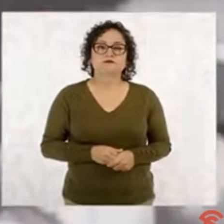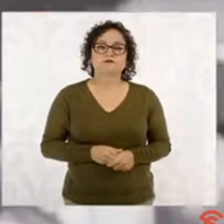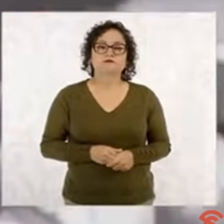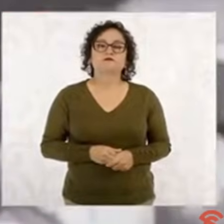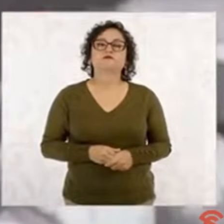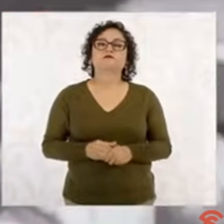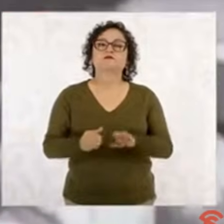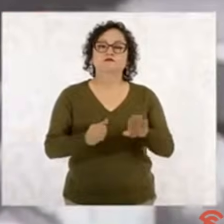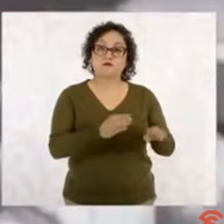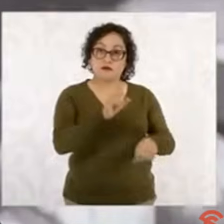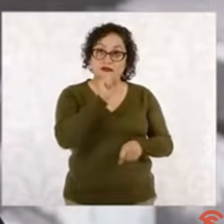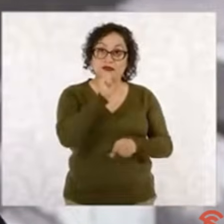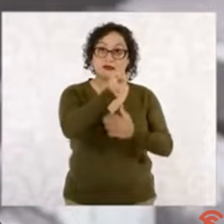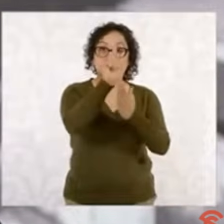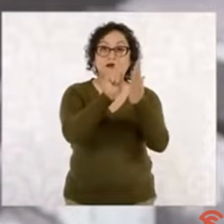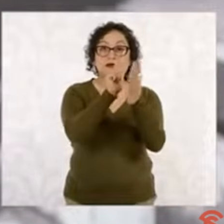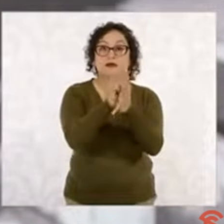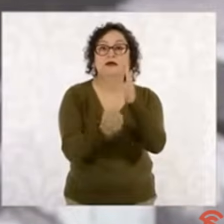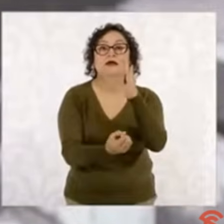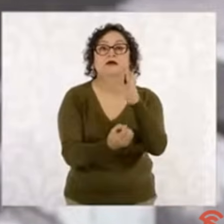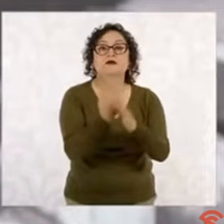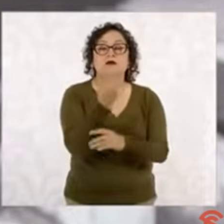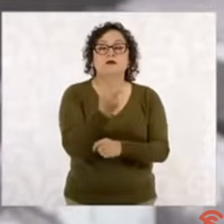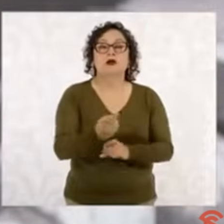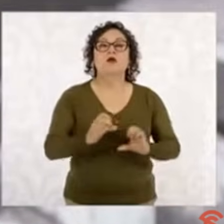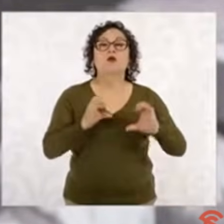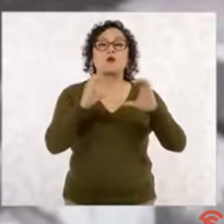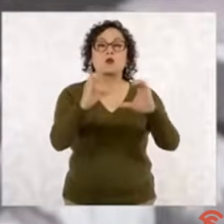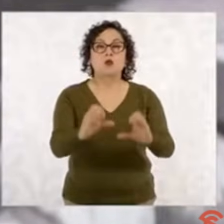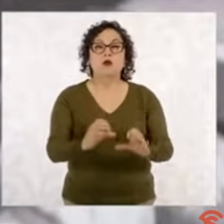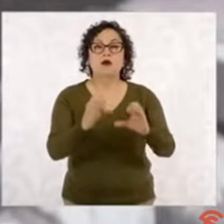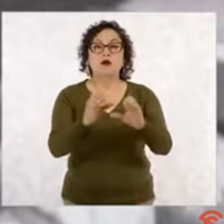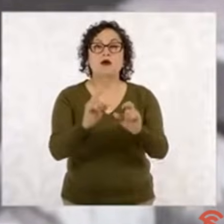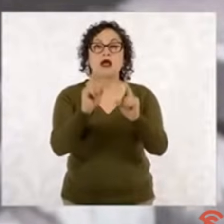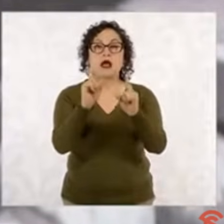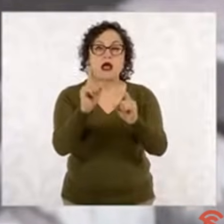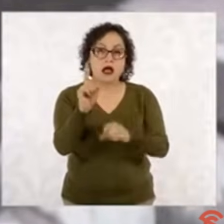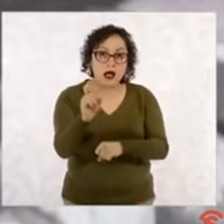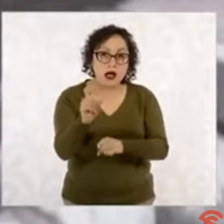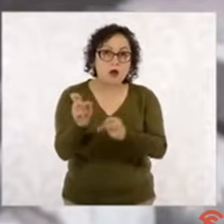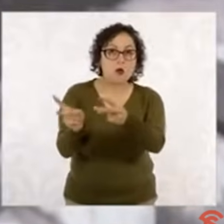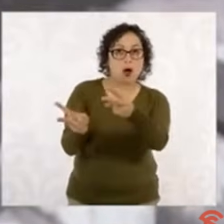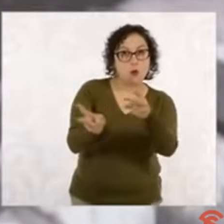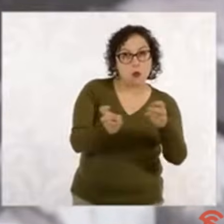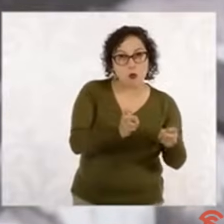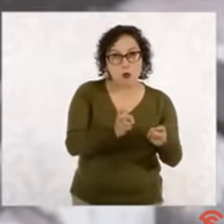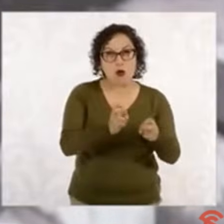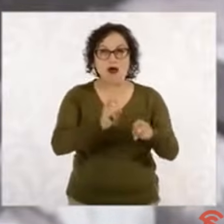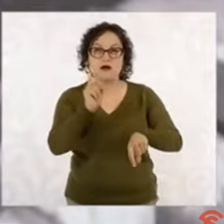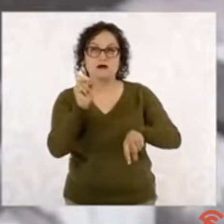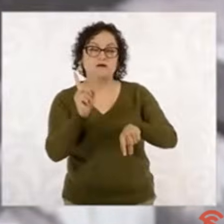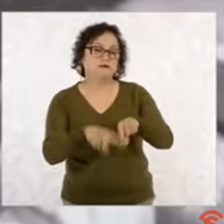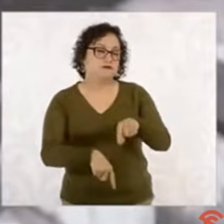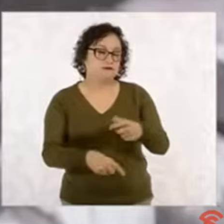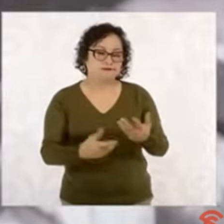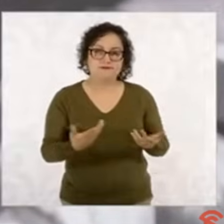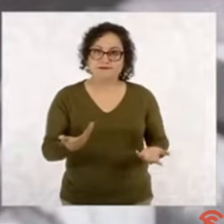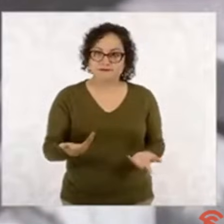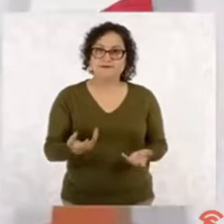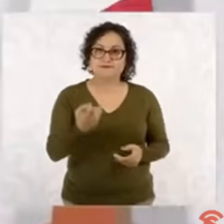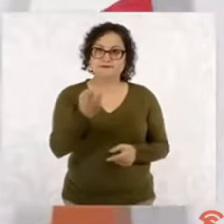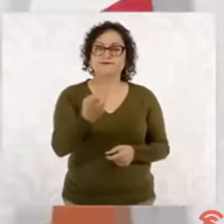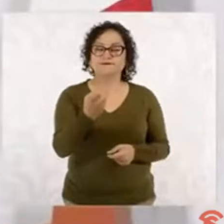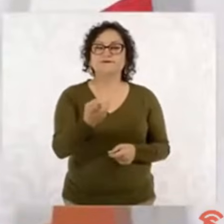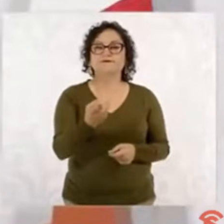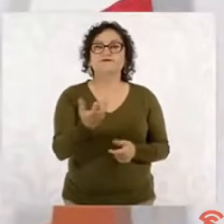Se fortalecen los procedimientos para combatir el robo de agua. Aquí hemos presentado algunas imágenes de las afectaciones que esto implica y